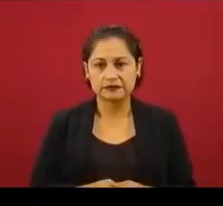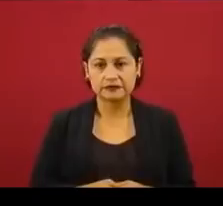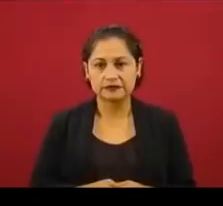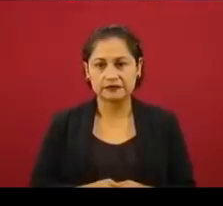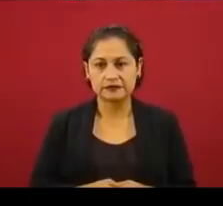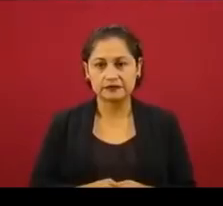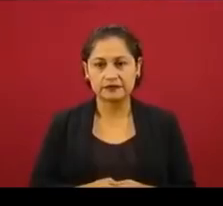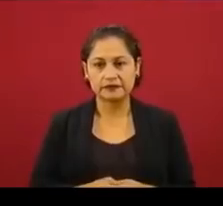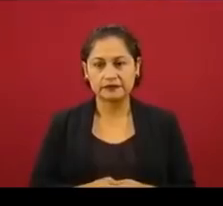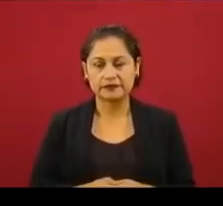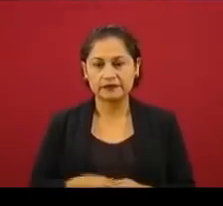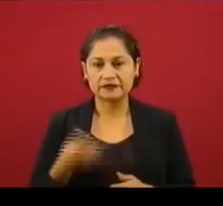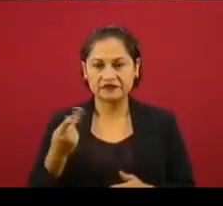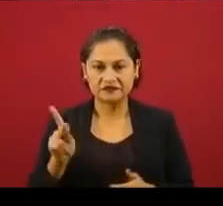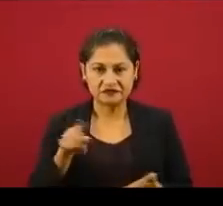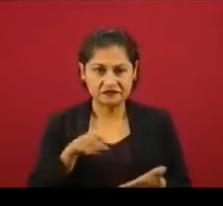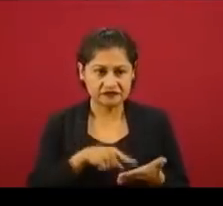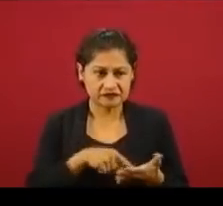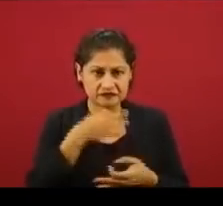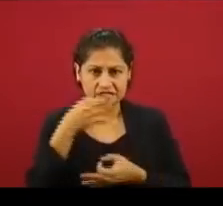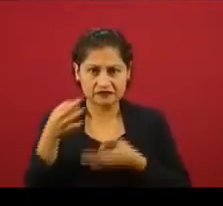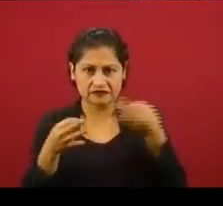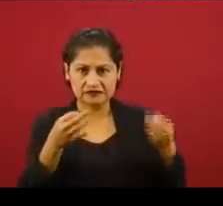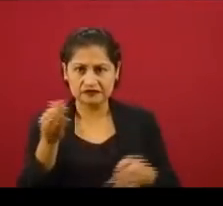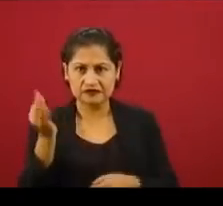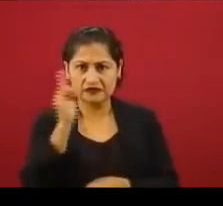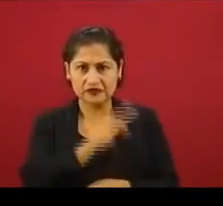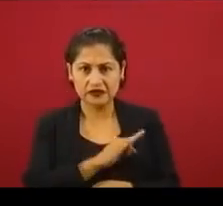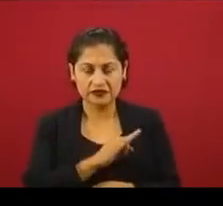poca ética.